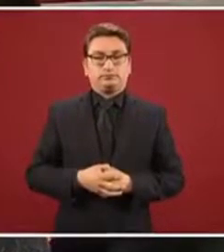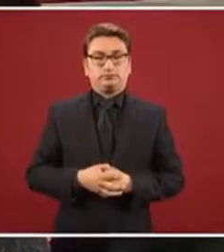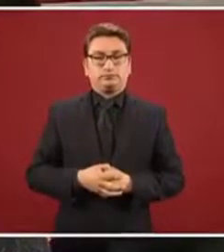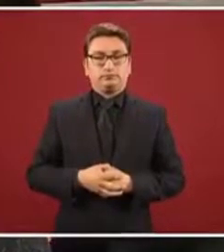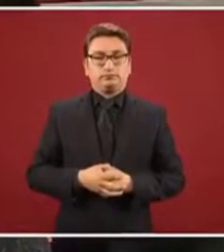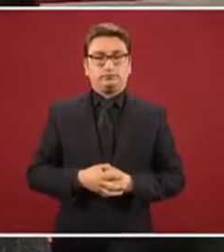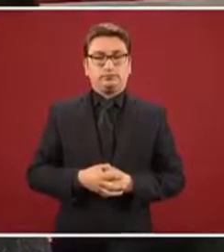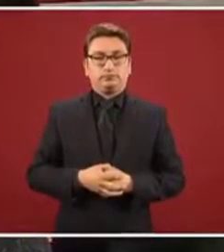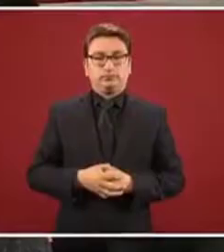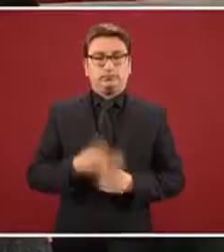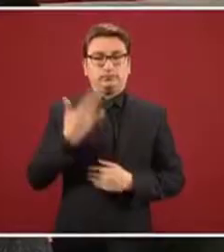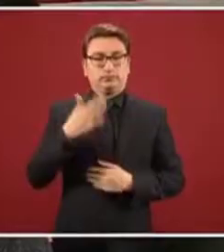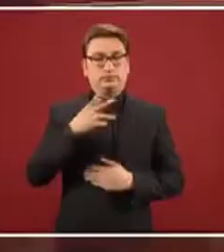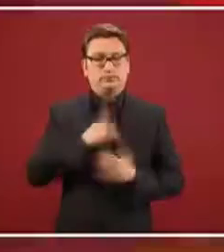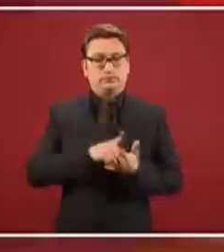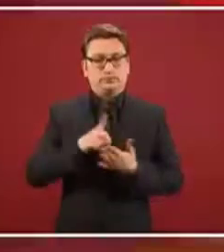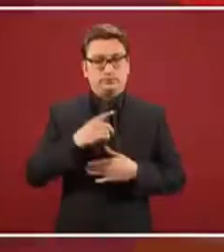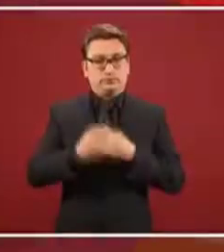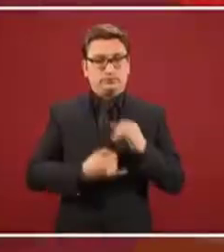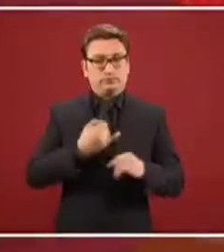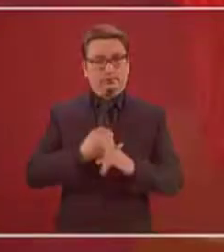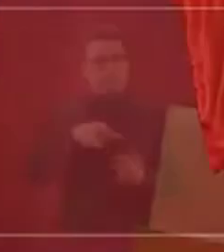De acuerdo al derecho internacional,